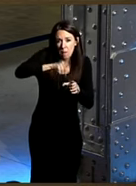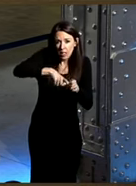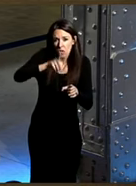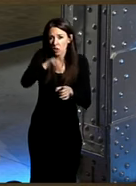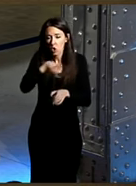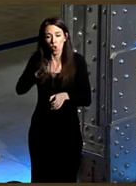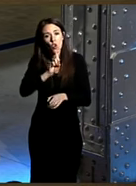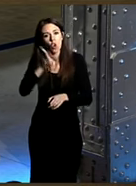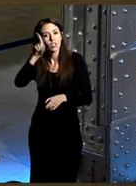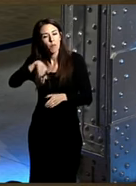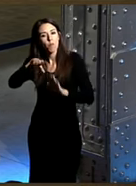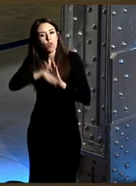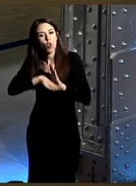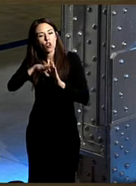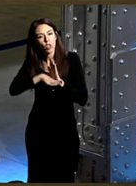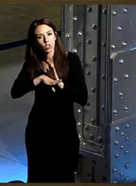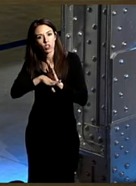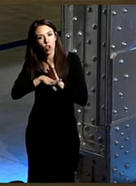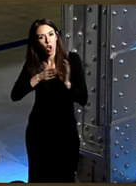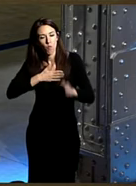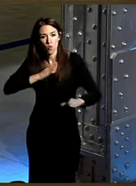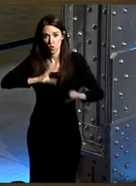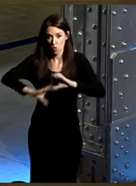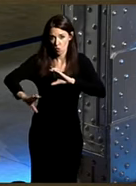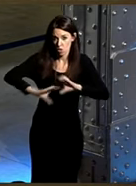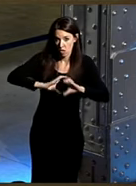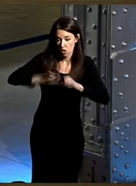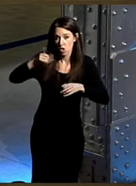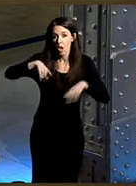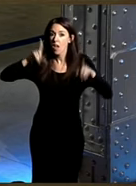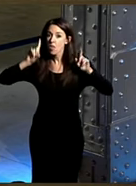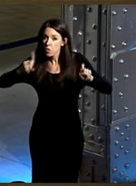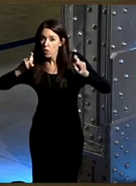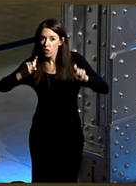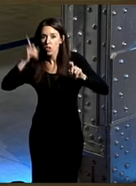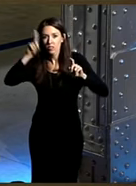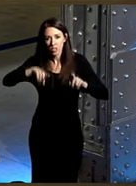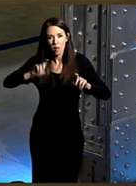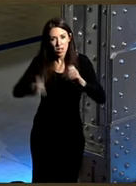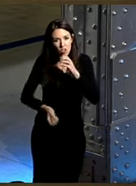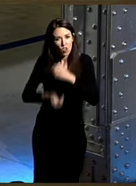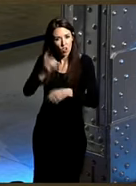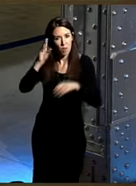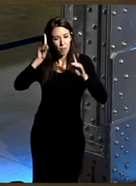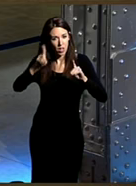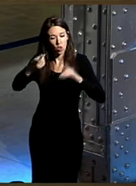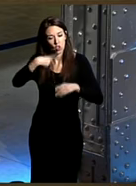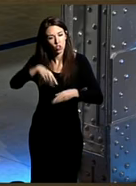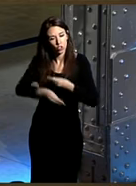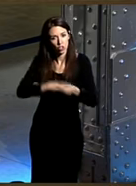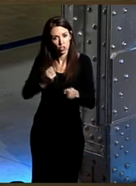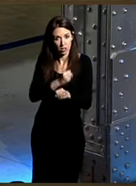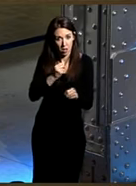participativo, sino desde qué proyecto de la comunicación, de la educación y de la concepción pedagógica estamos